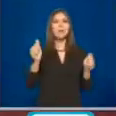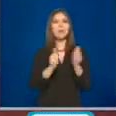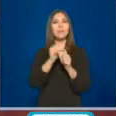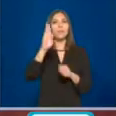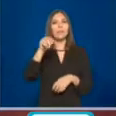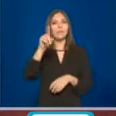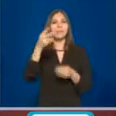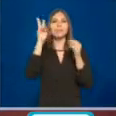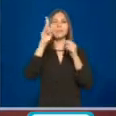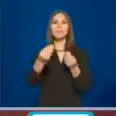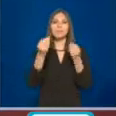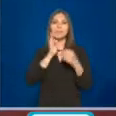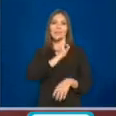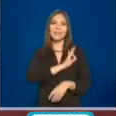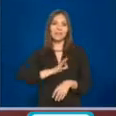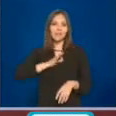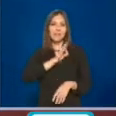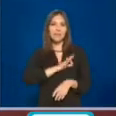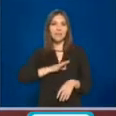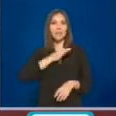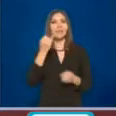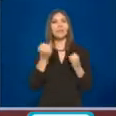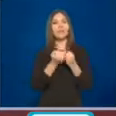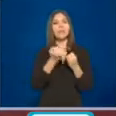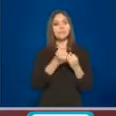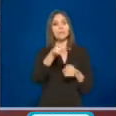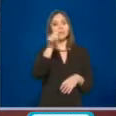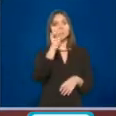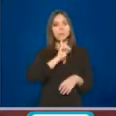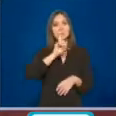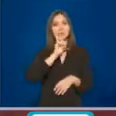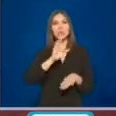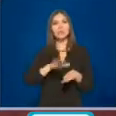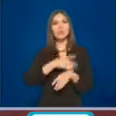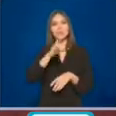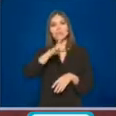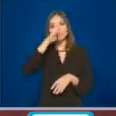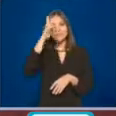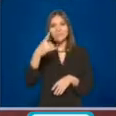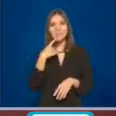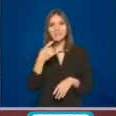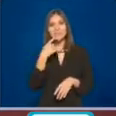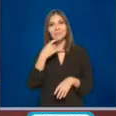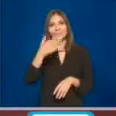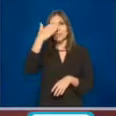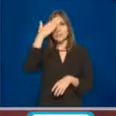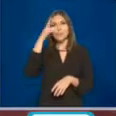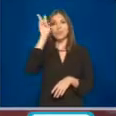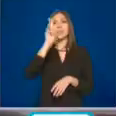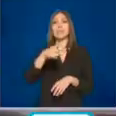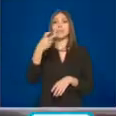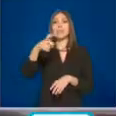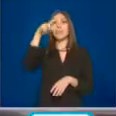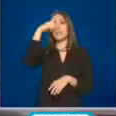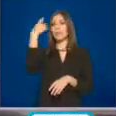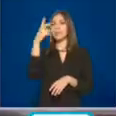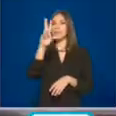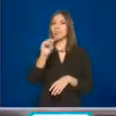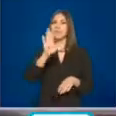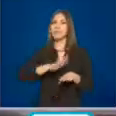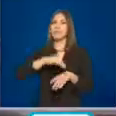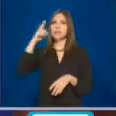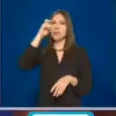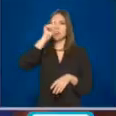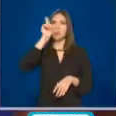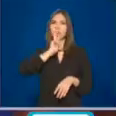muchas felicidades. Gracias. Felicidades a ti, sobre todo, por echarle tantas ganas. Sabemos que esta carrera no es fácil, y más para las mujeres